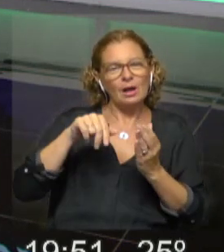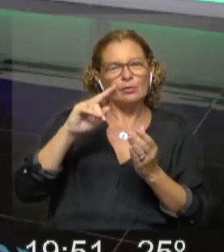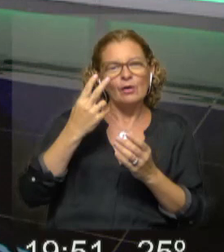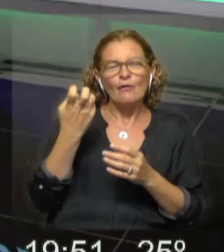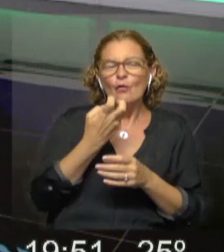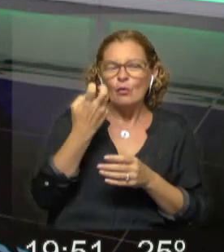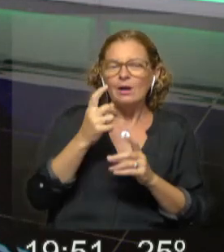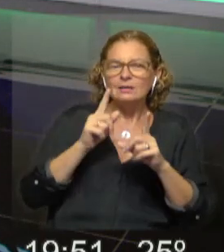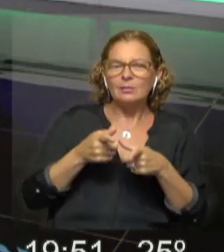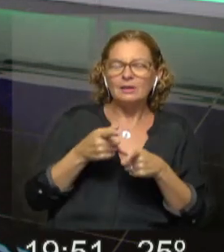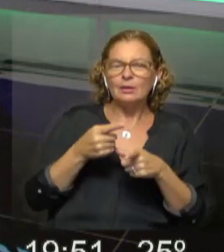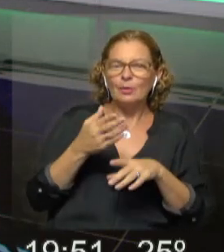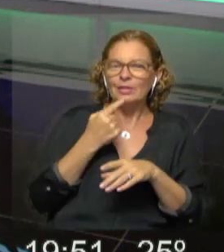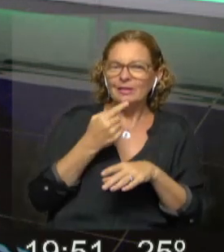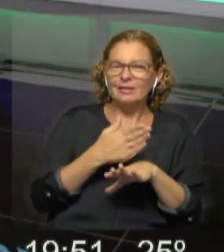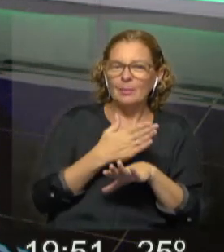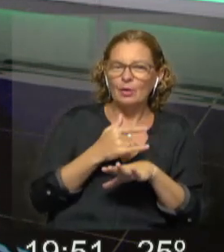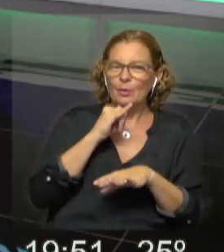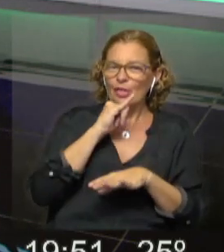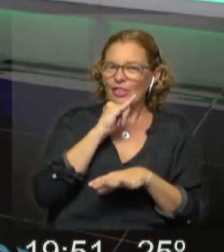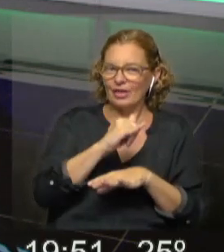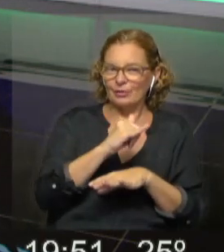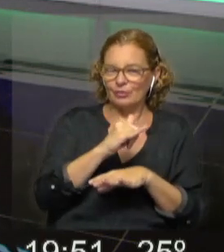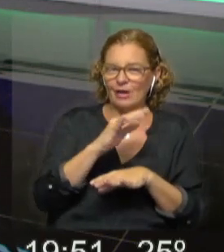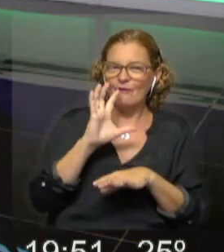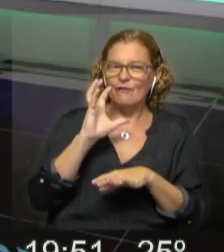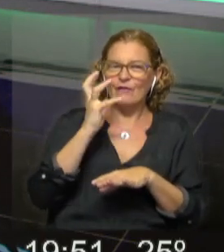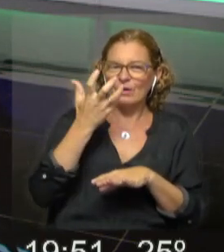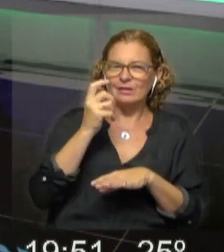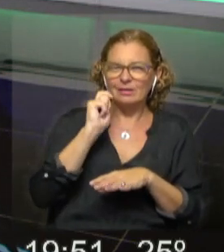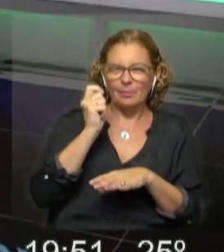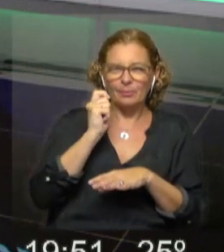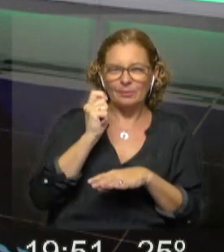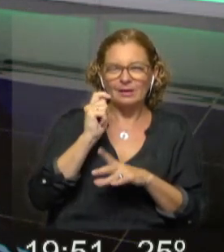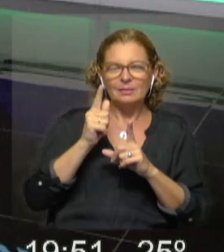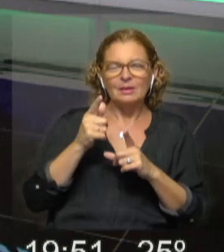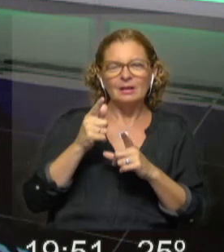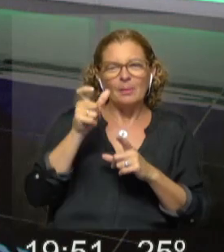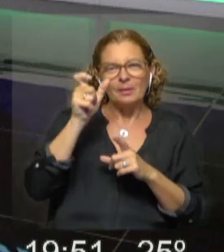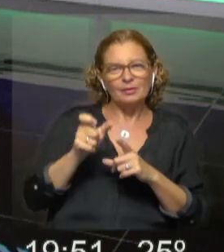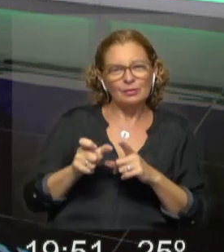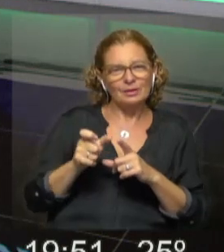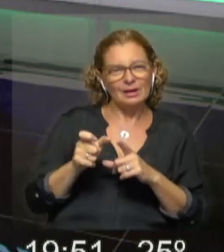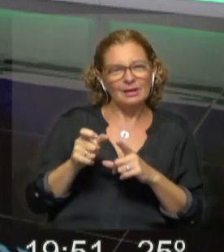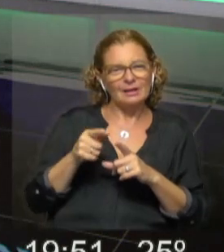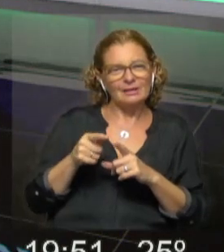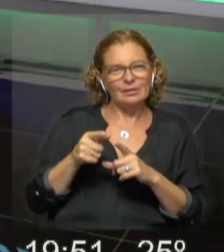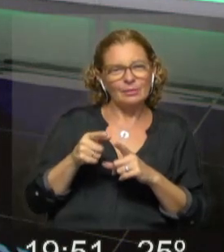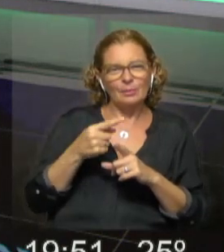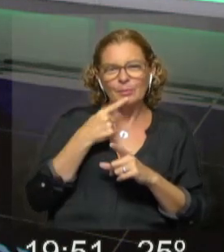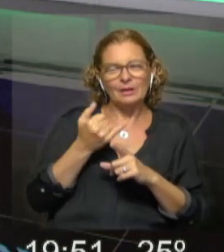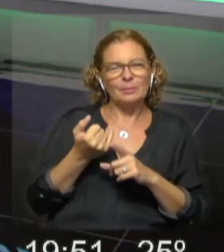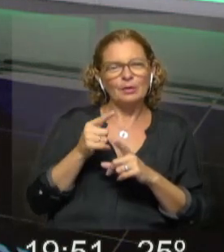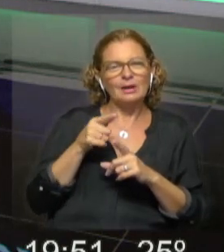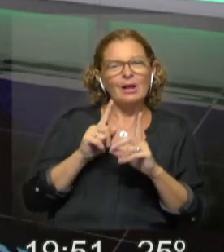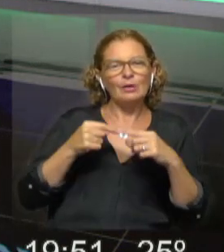busca, además, como decíamos anteriormente, denunciar la violencia pública que viven las lesbianas en hechos concretos, pero